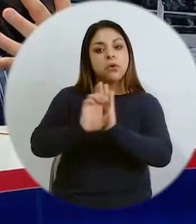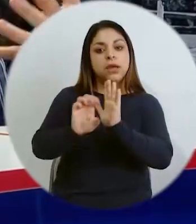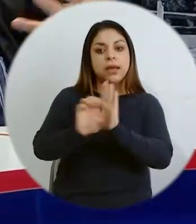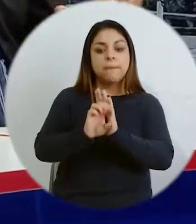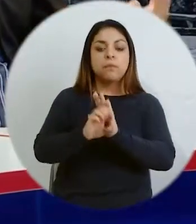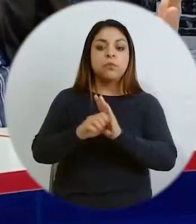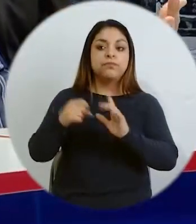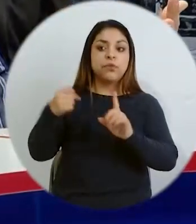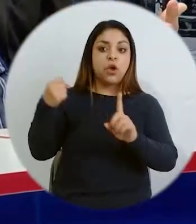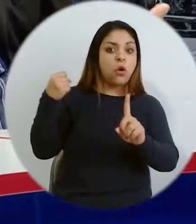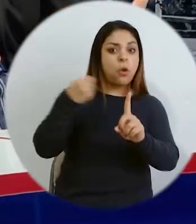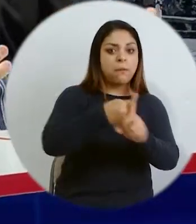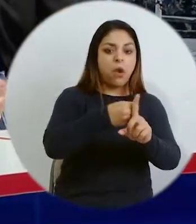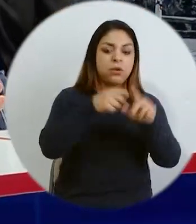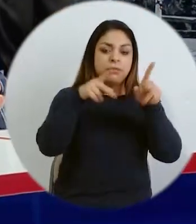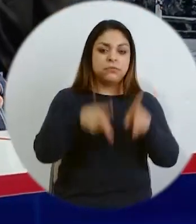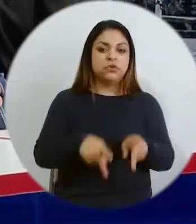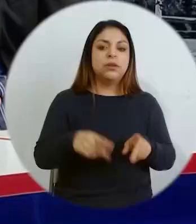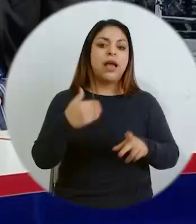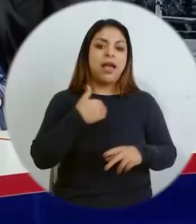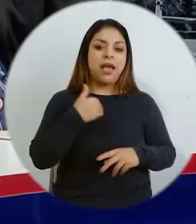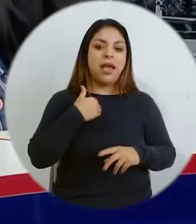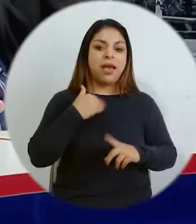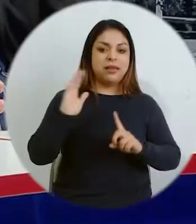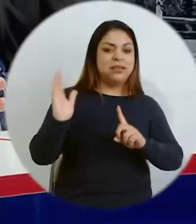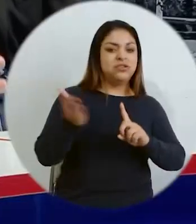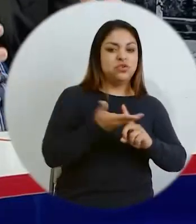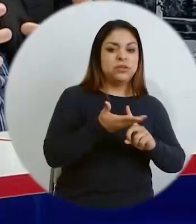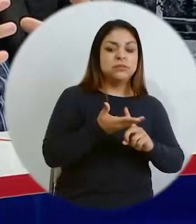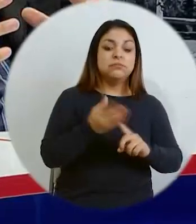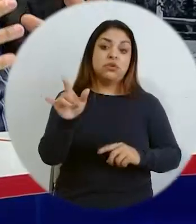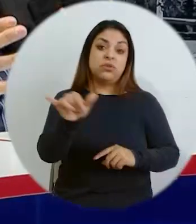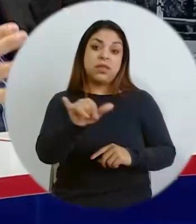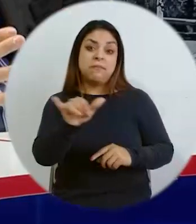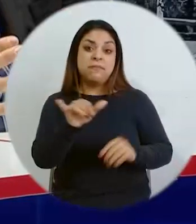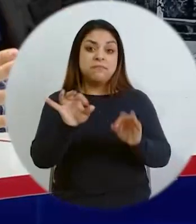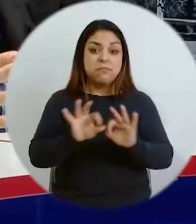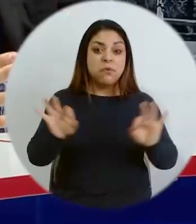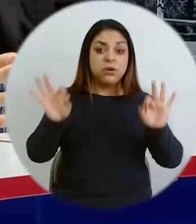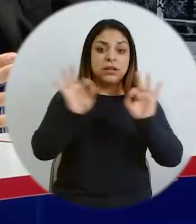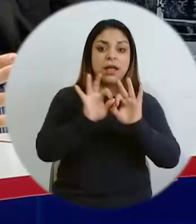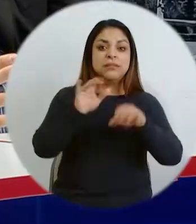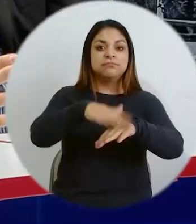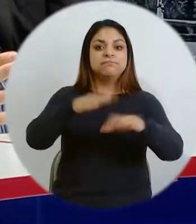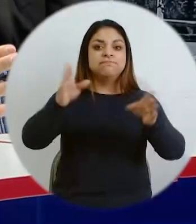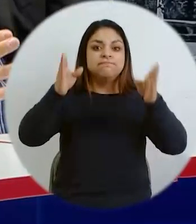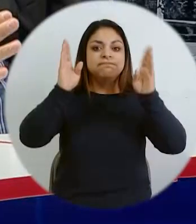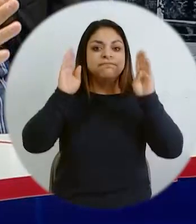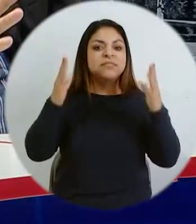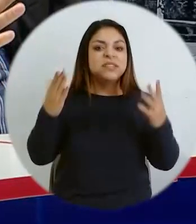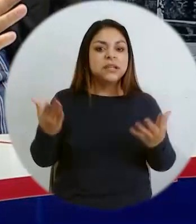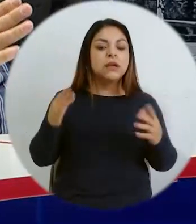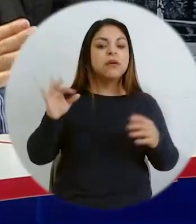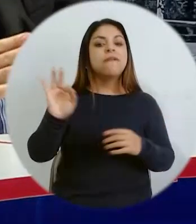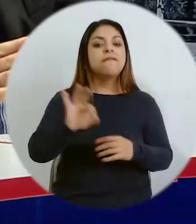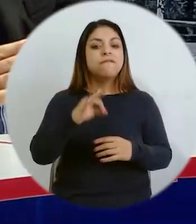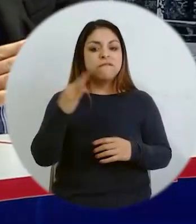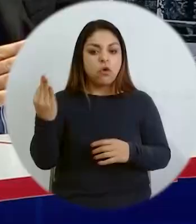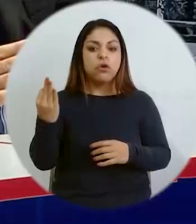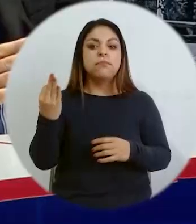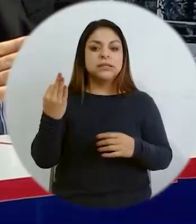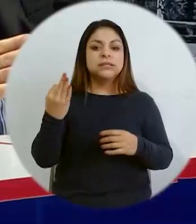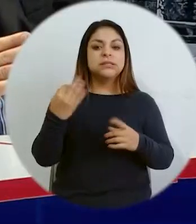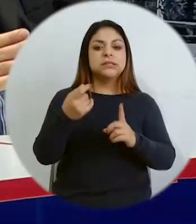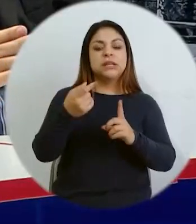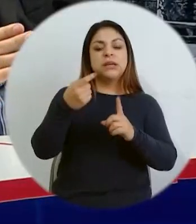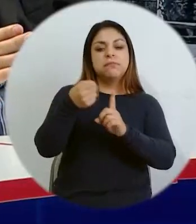ejemplo, claramente cuando se golpea a una persona y hay lesiones, pero es también muy importante prestar atención a las formas en las